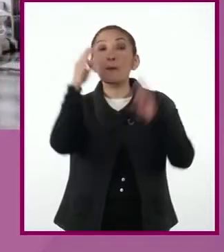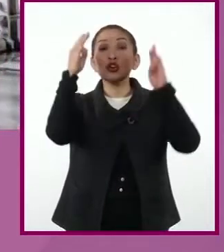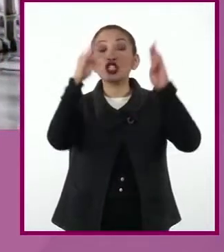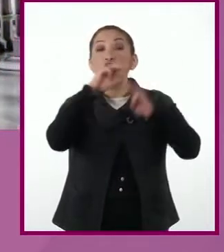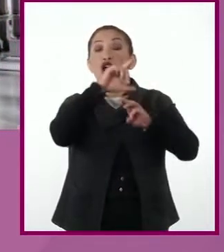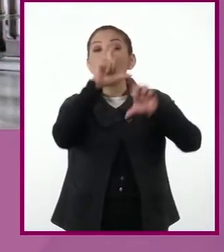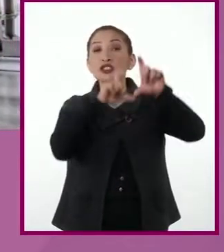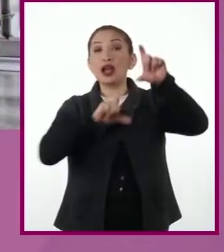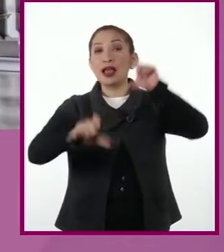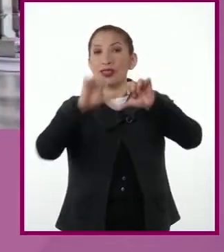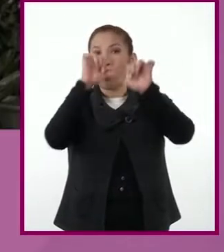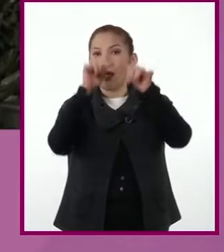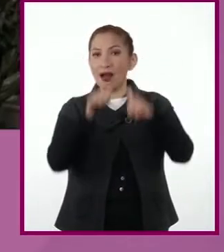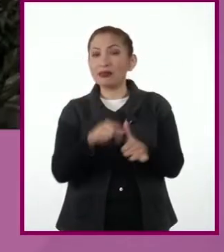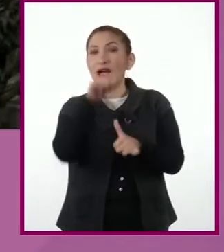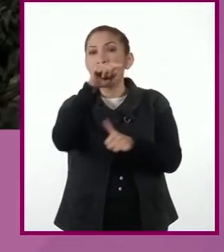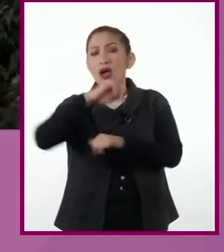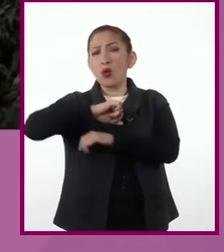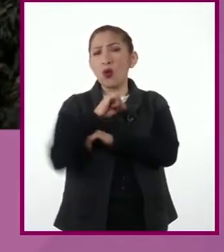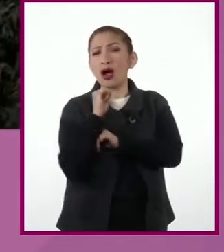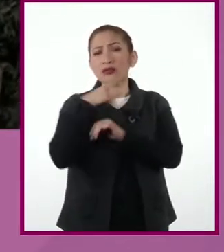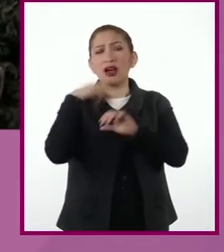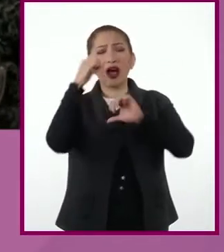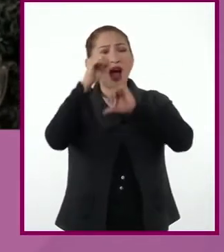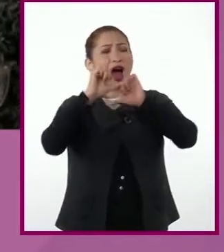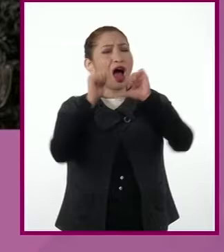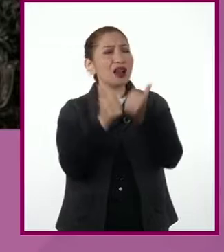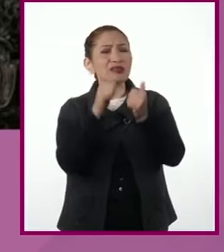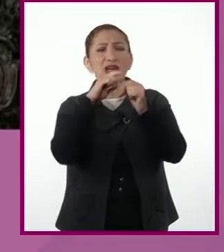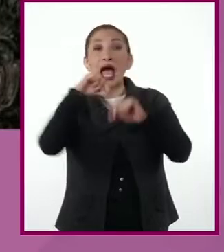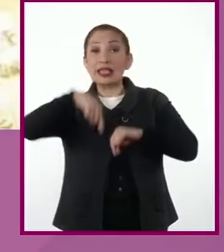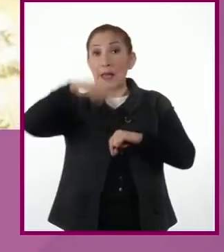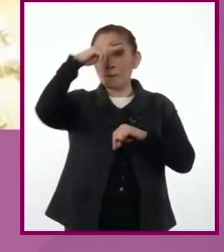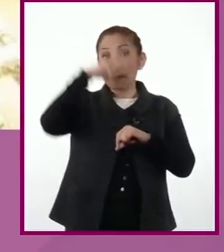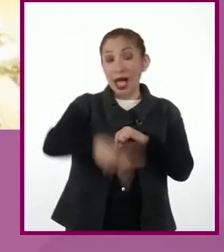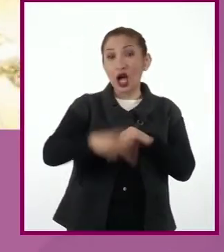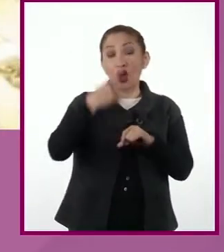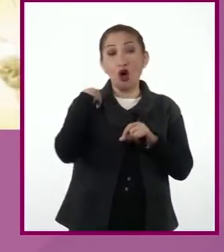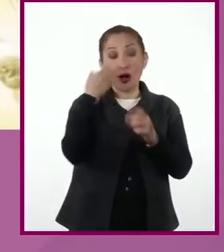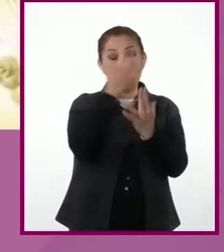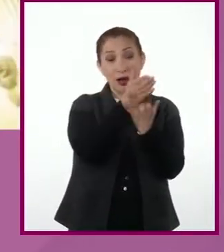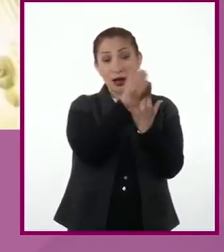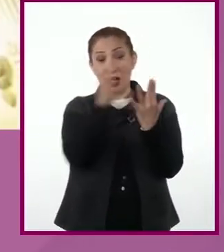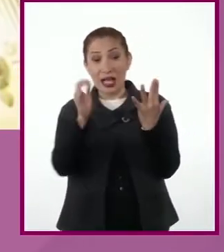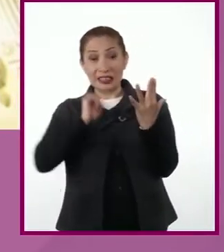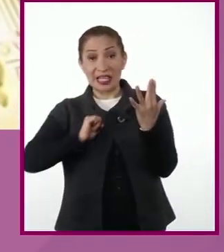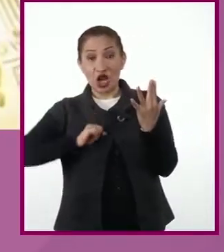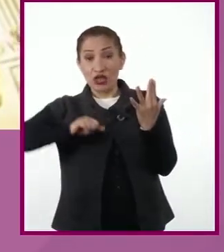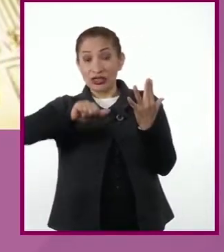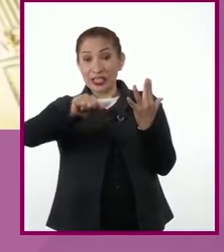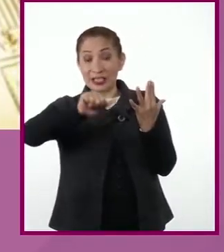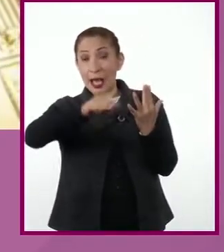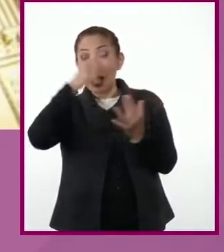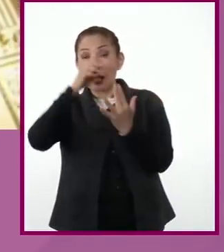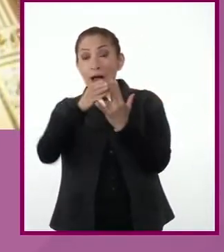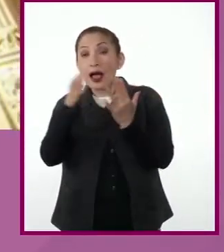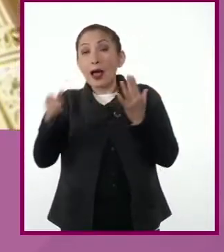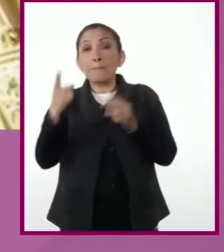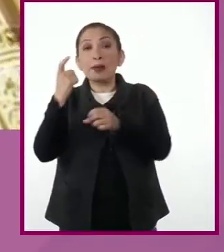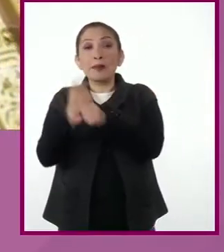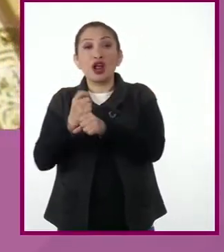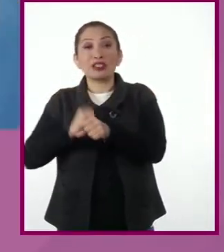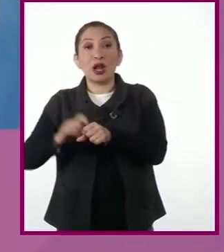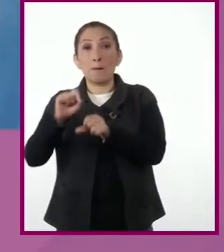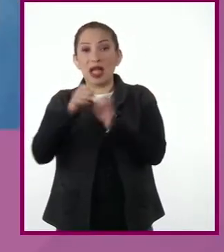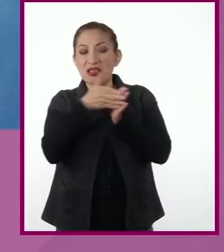Museo Nacional de Arte, que resguarda obras de arte producidas en México entre la segunda mitad del siglo XVI y la primera mitad del siglo